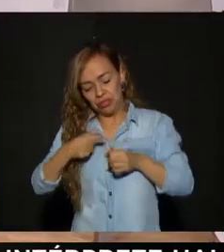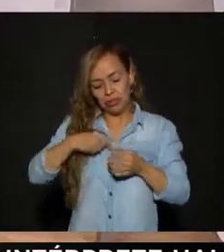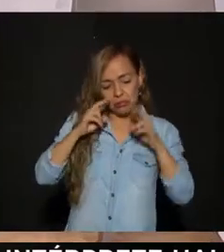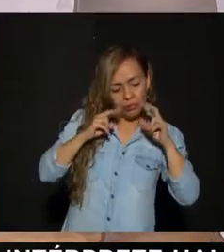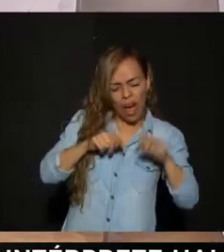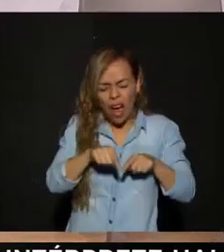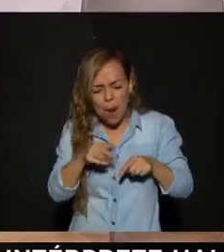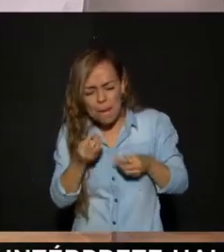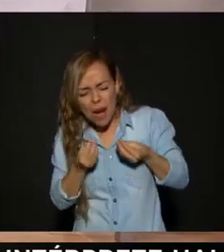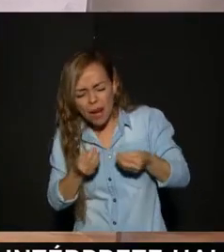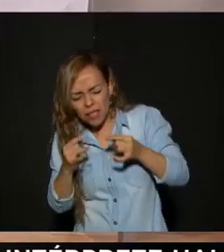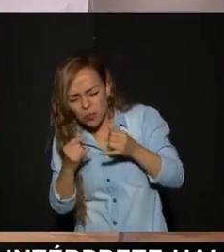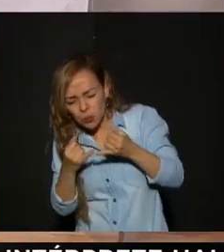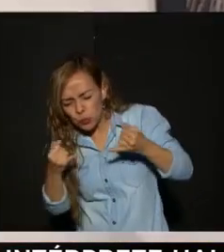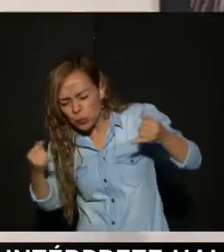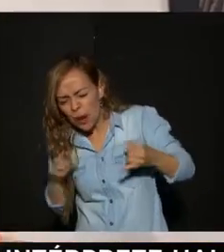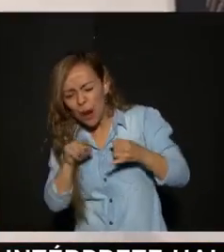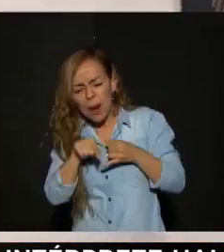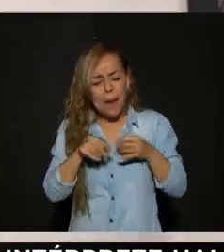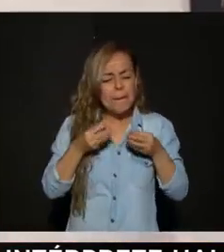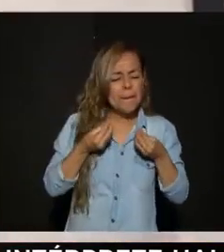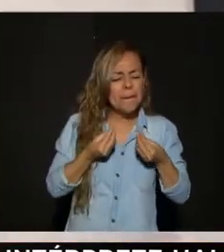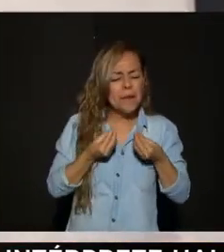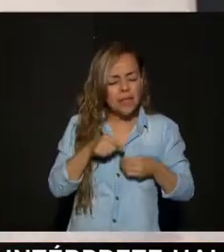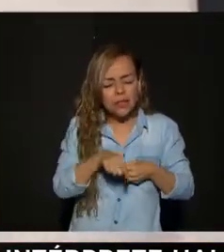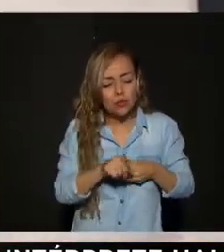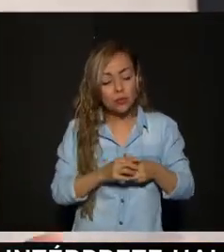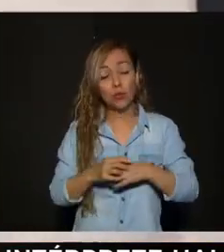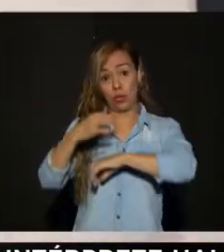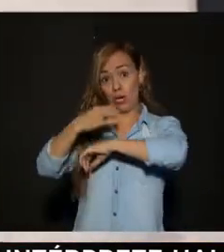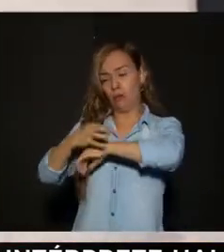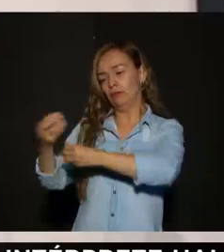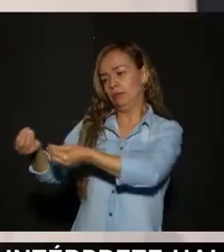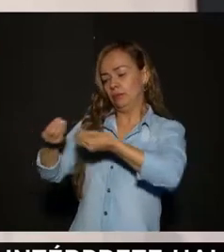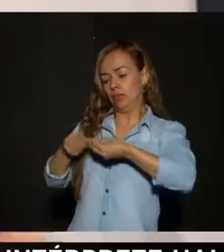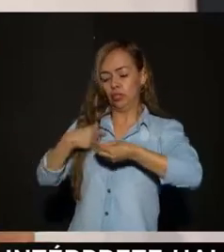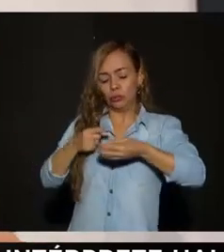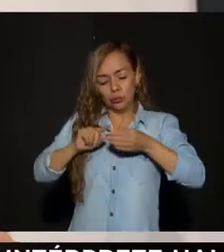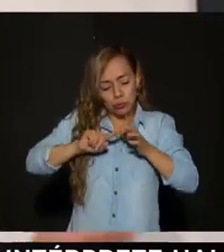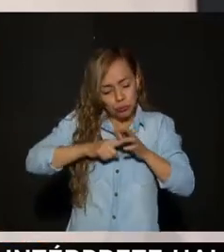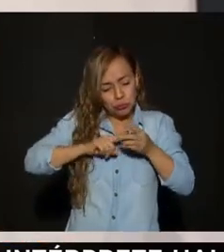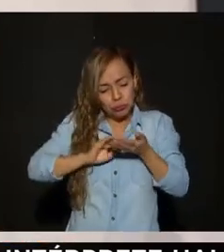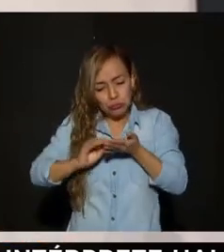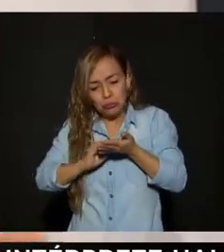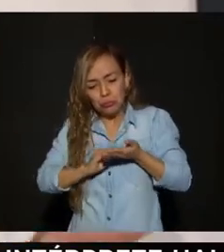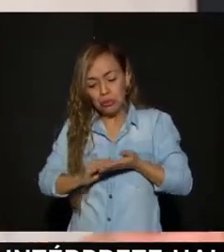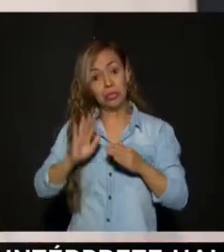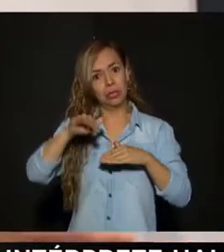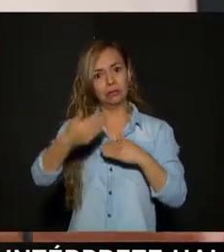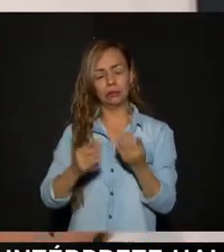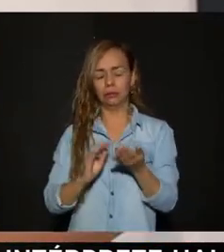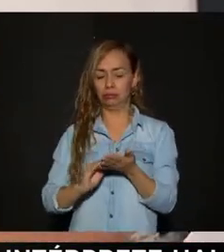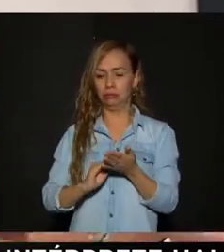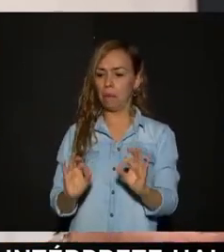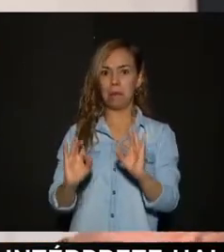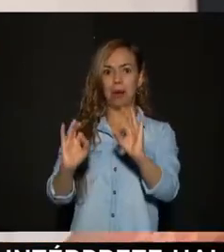aprendía para qué eran estos cables, para qué era esto. Y una vez con un reloj que estaba supuestamente malo, empezó a funcionar. ¿Cómo lo arreglé? No sé. Pero